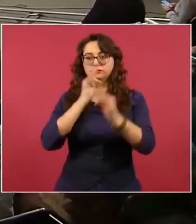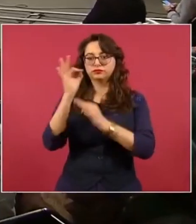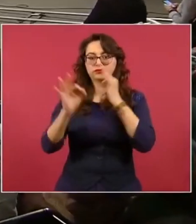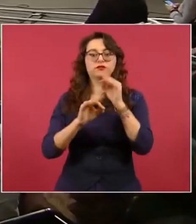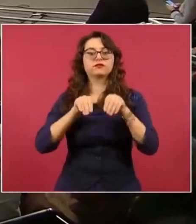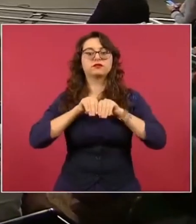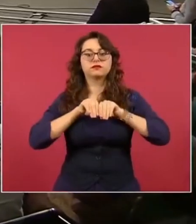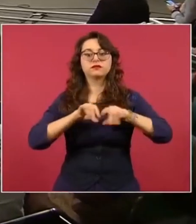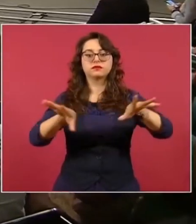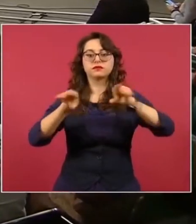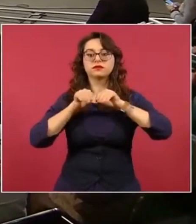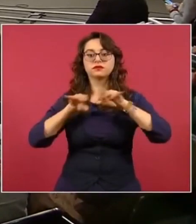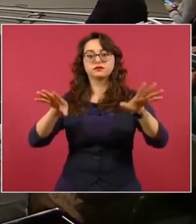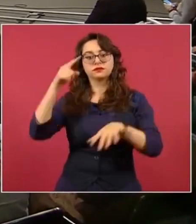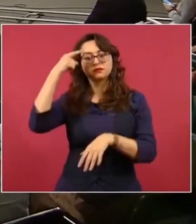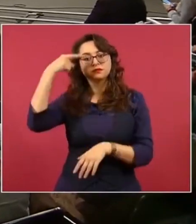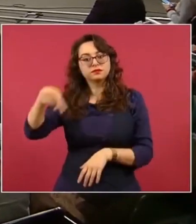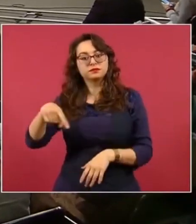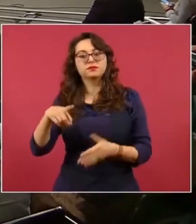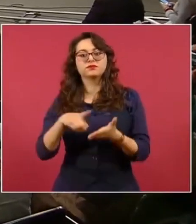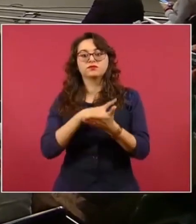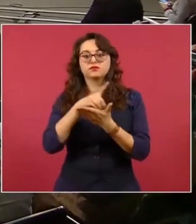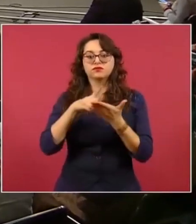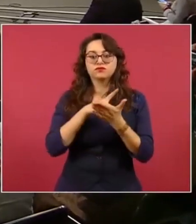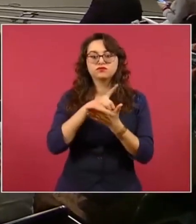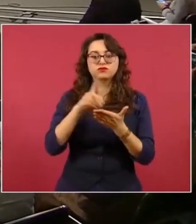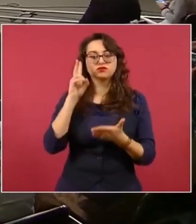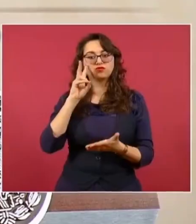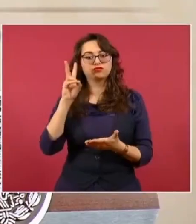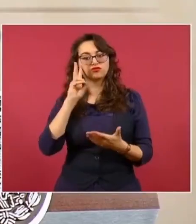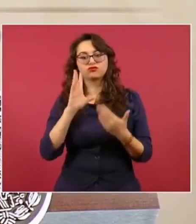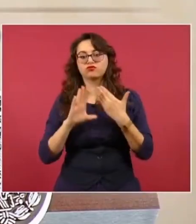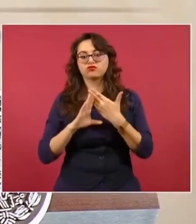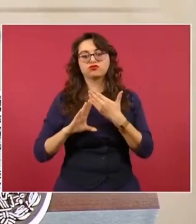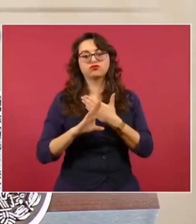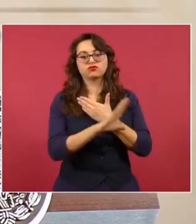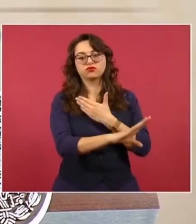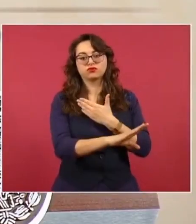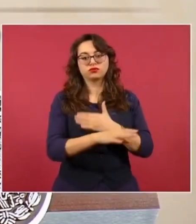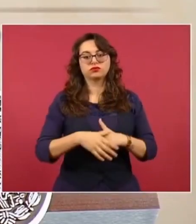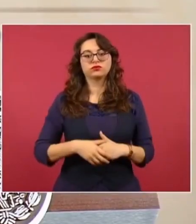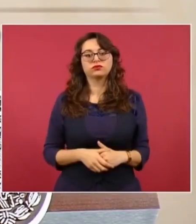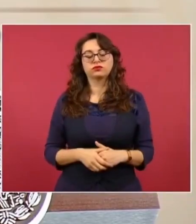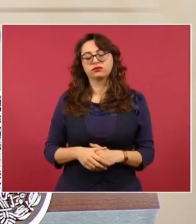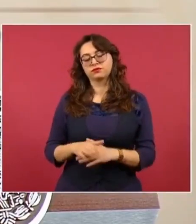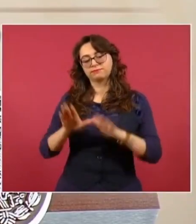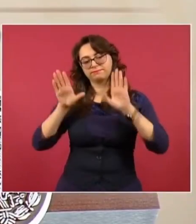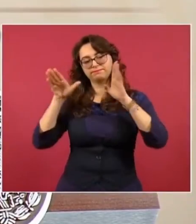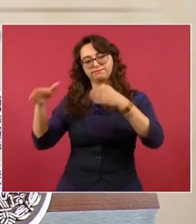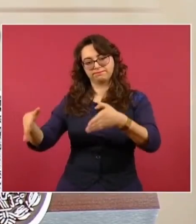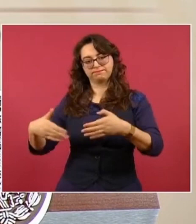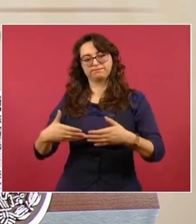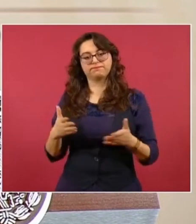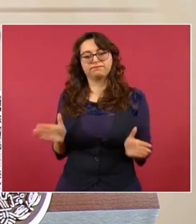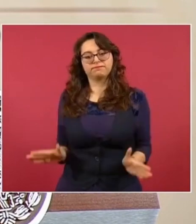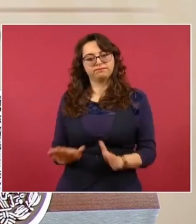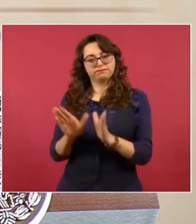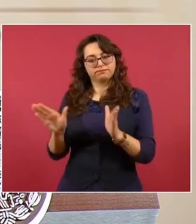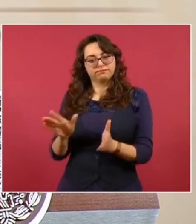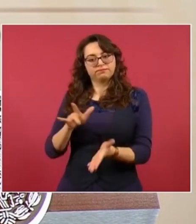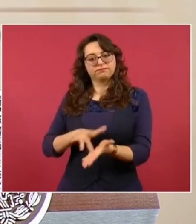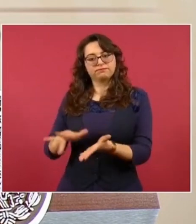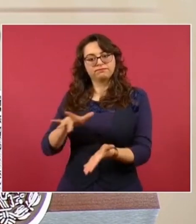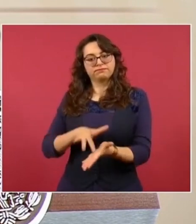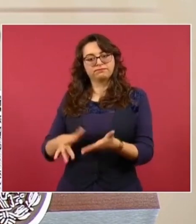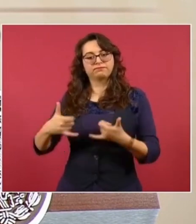que con el dinero recuperado por la justicia norteamericana, se invertirá una parte para prevenir el consumo de drogas. La propuesta ya fue dirigida